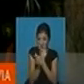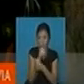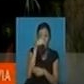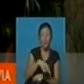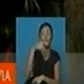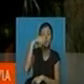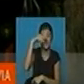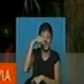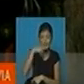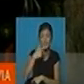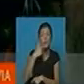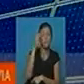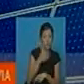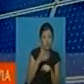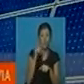al 10%.